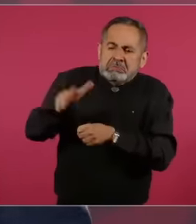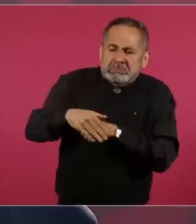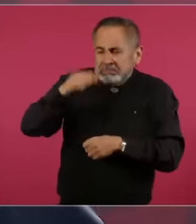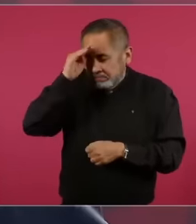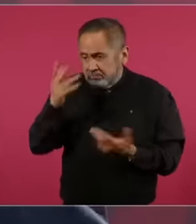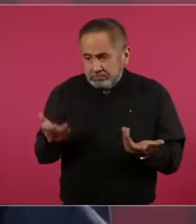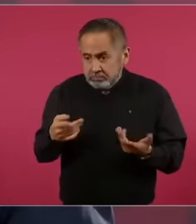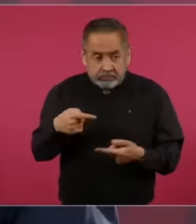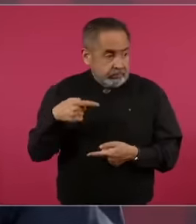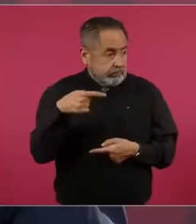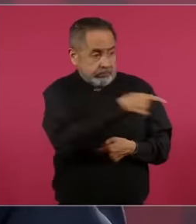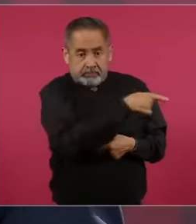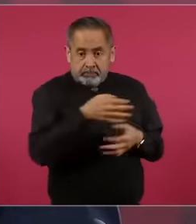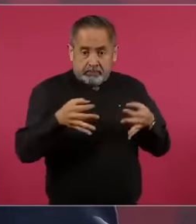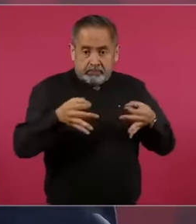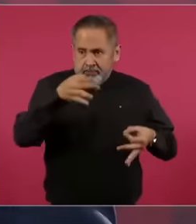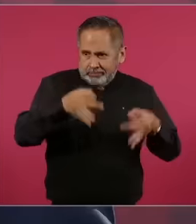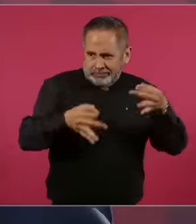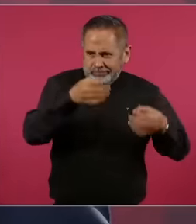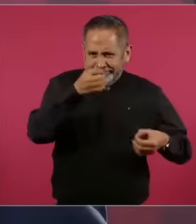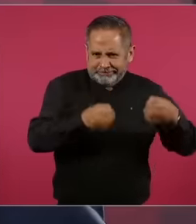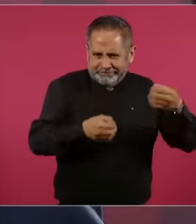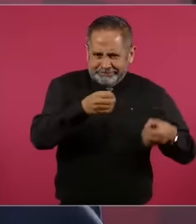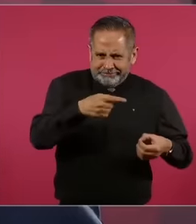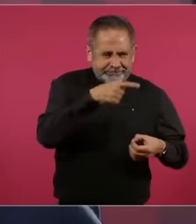¿Que a los ministros